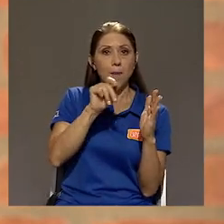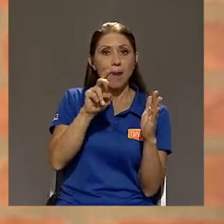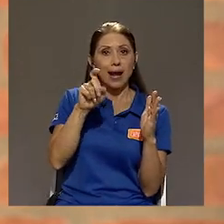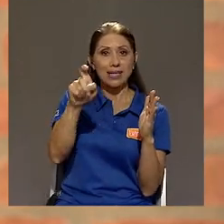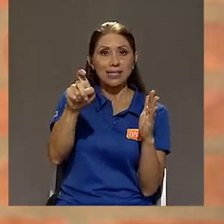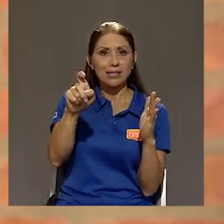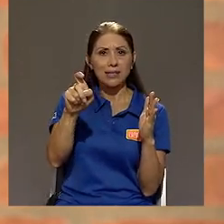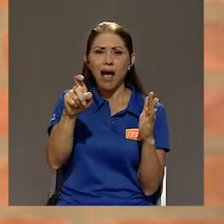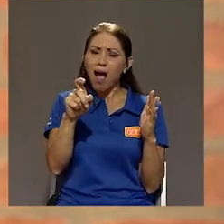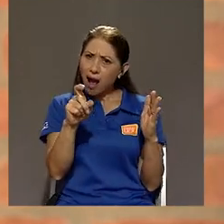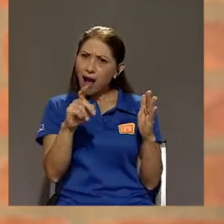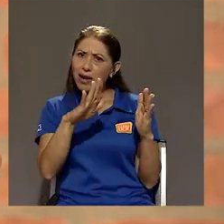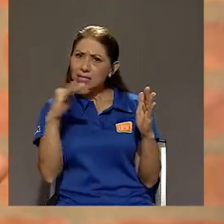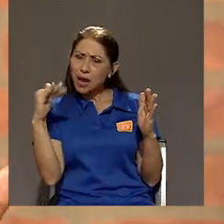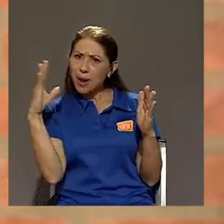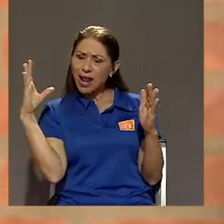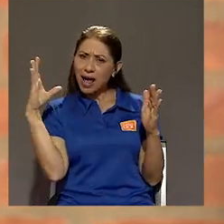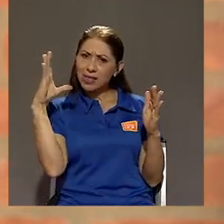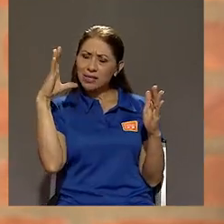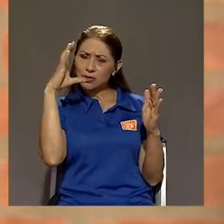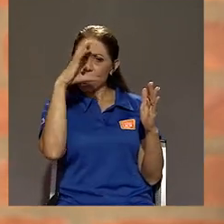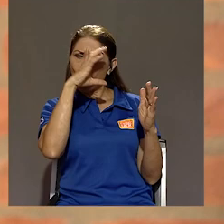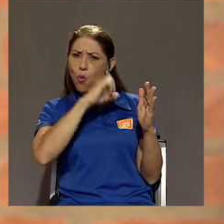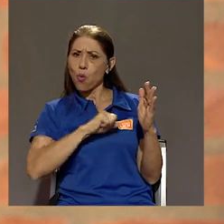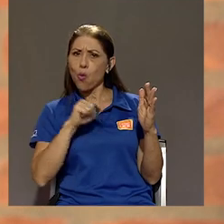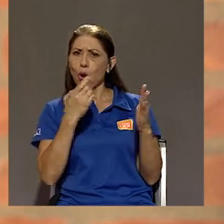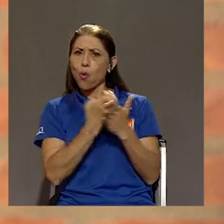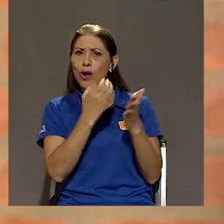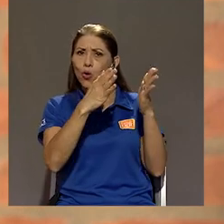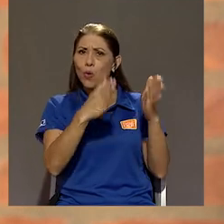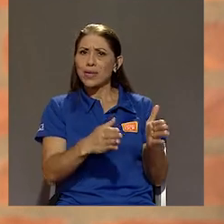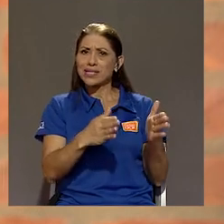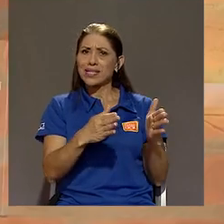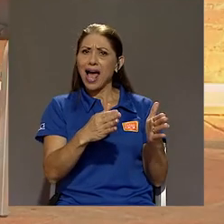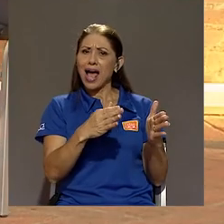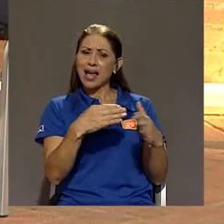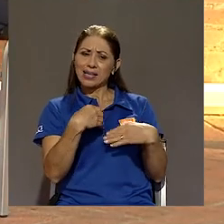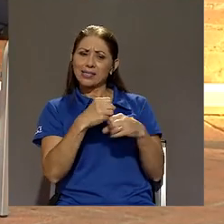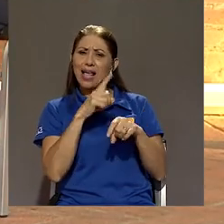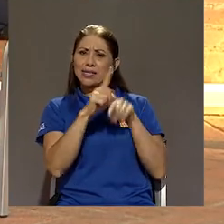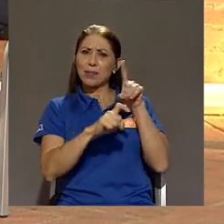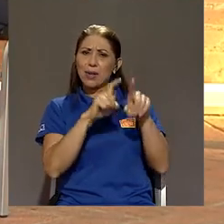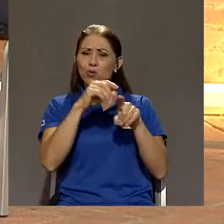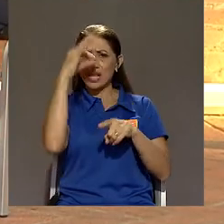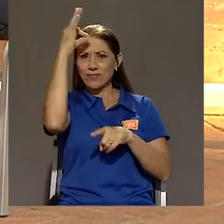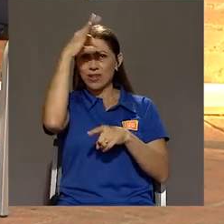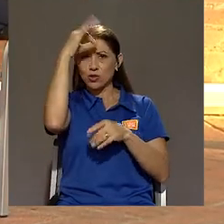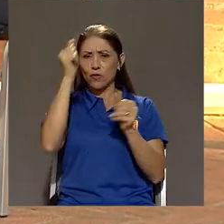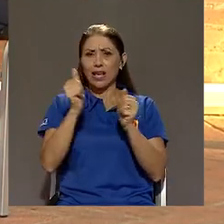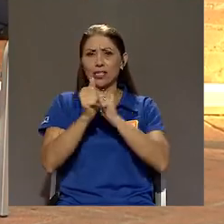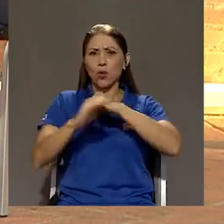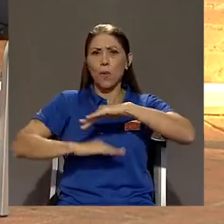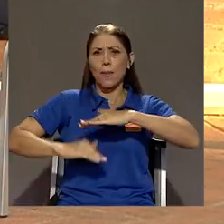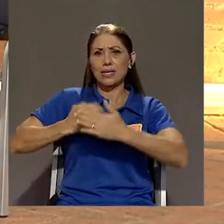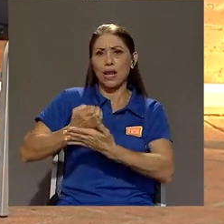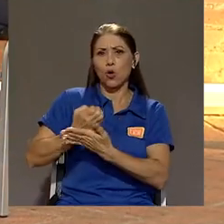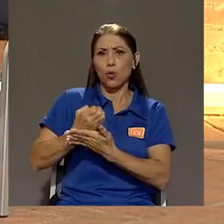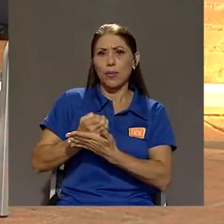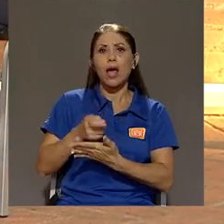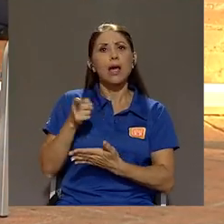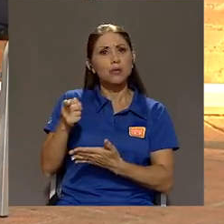les llama la atención descubrir un economista que se hace preguntas filosóficas a partir de la economía, y eso es algo muy, muy rico